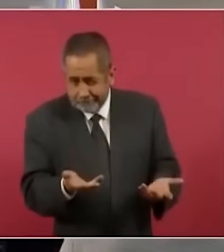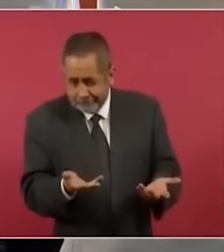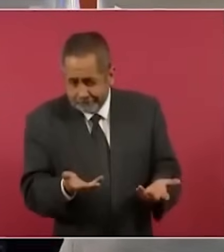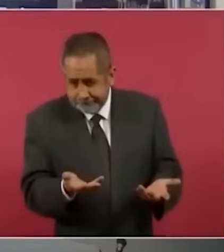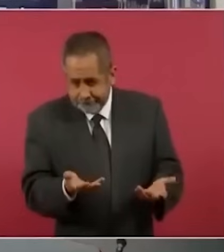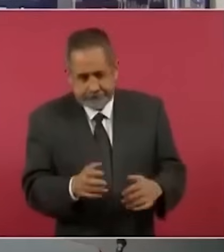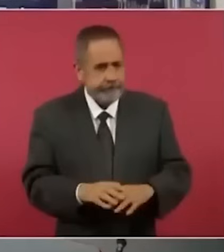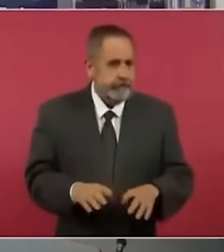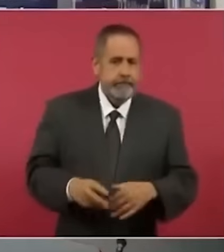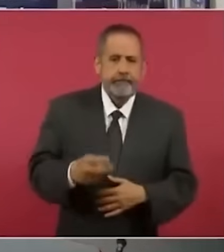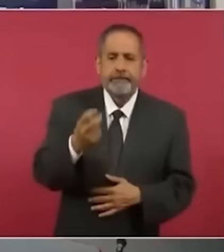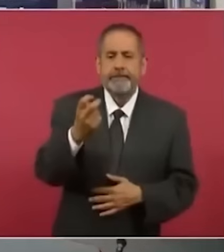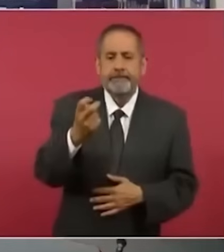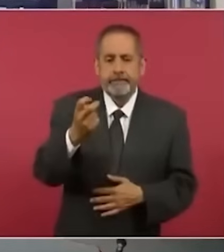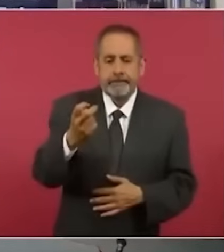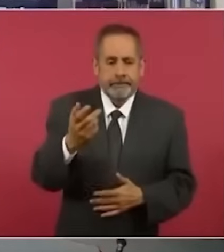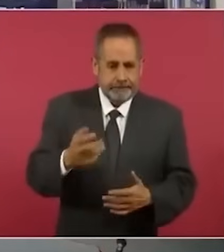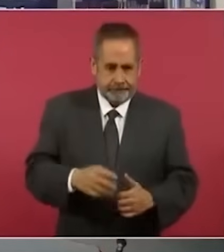Por eso